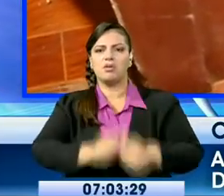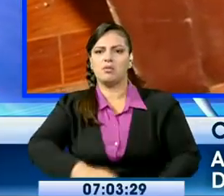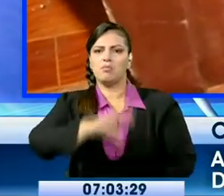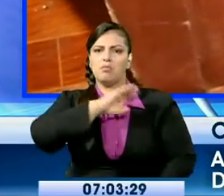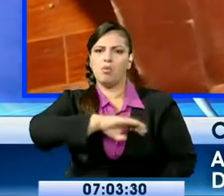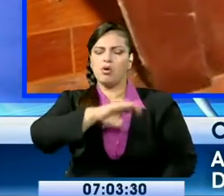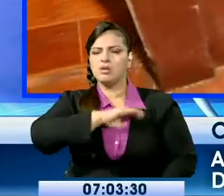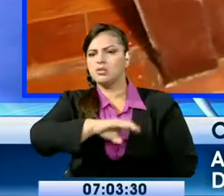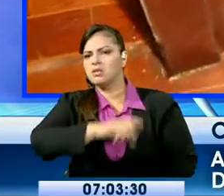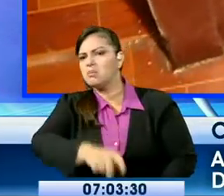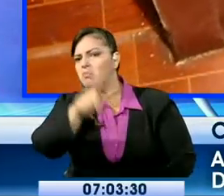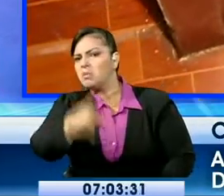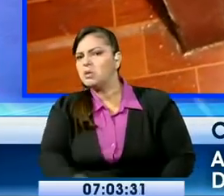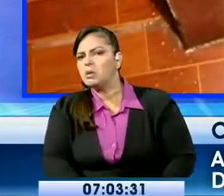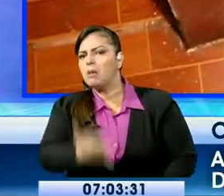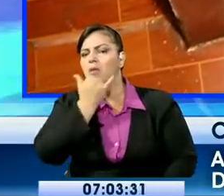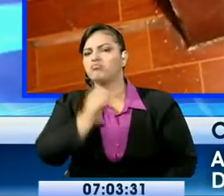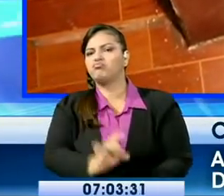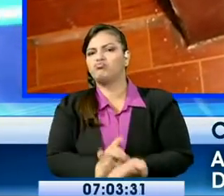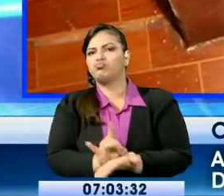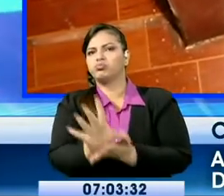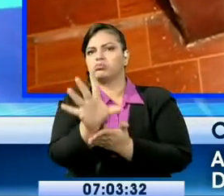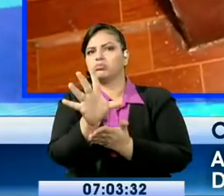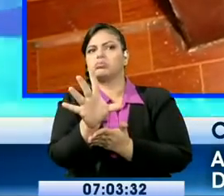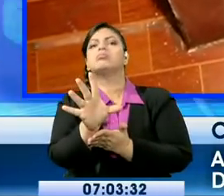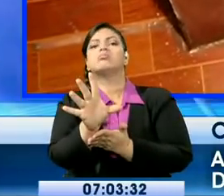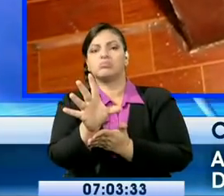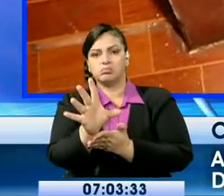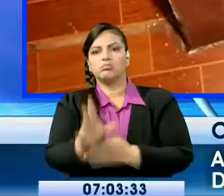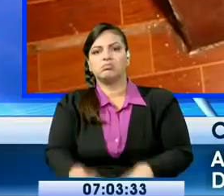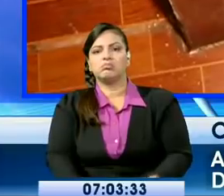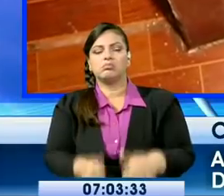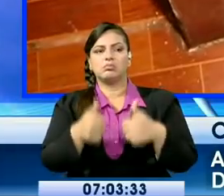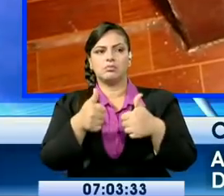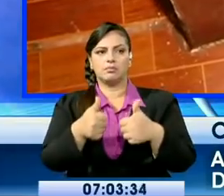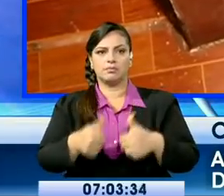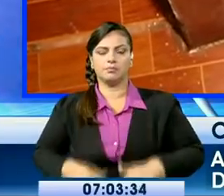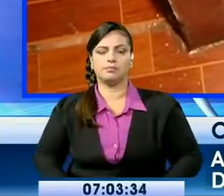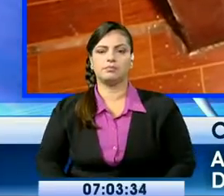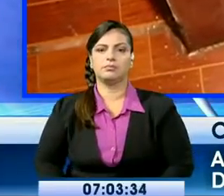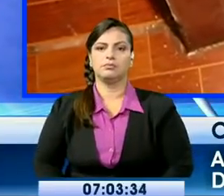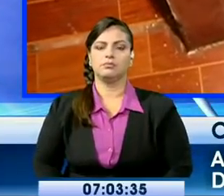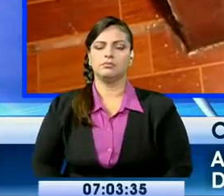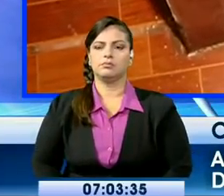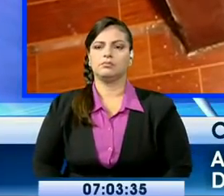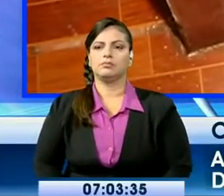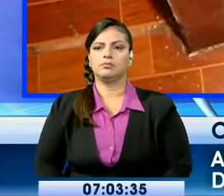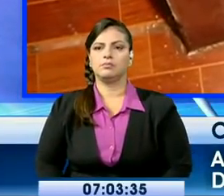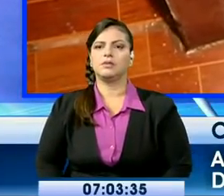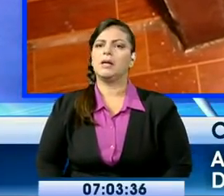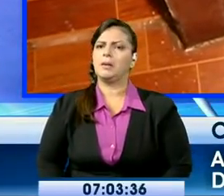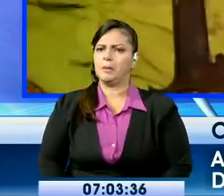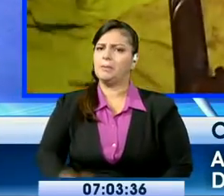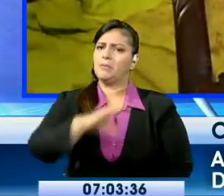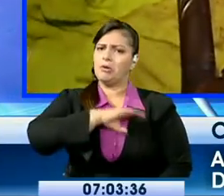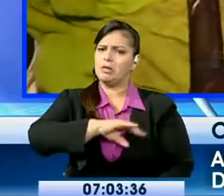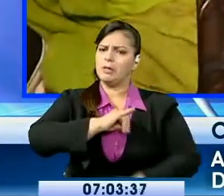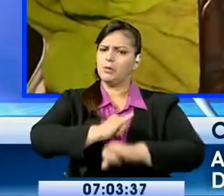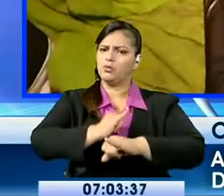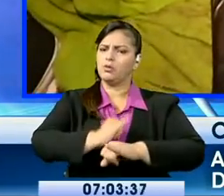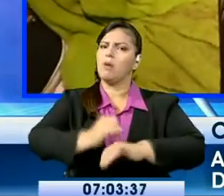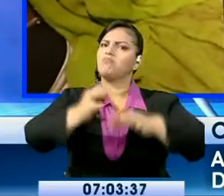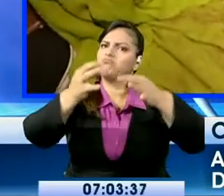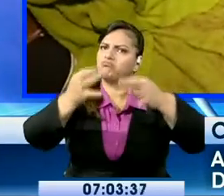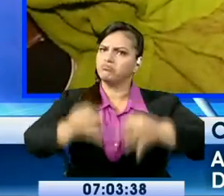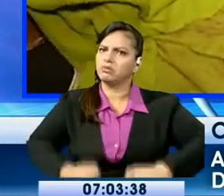limpia, sacando a esos malos elementos que quieren dañar, pero que no lo logran, porque la institución policial es una